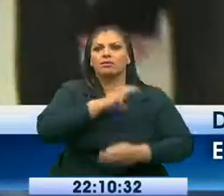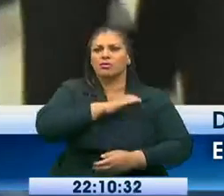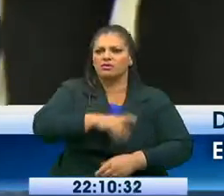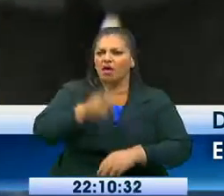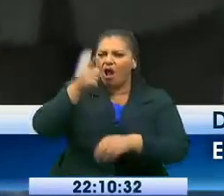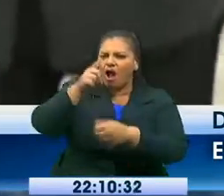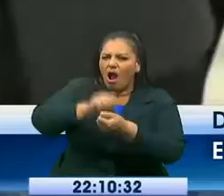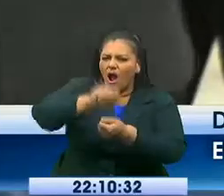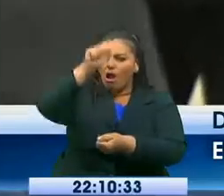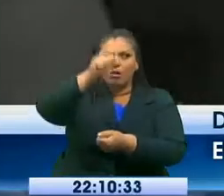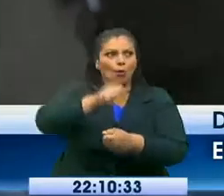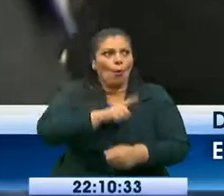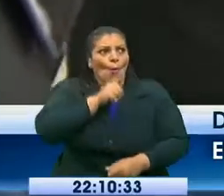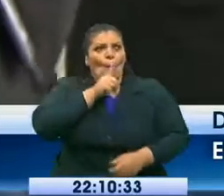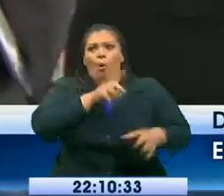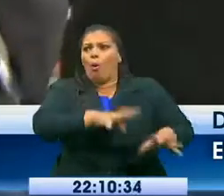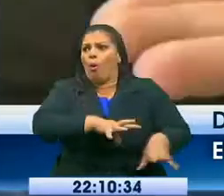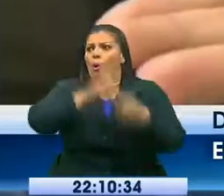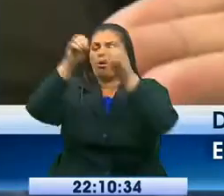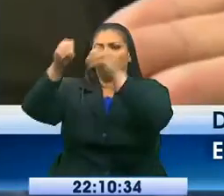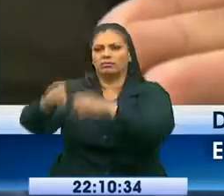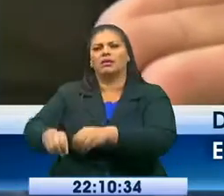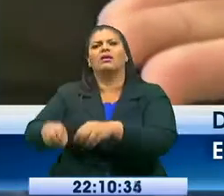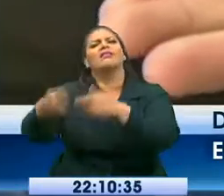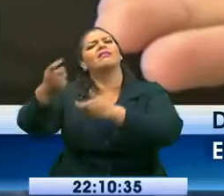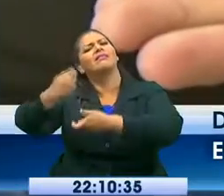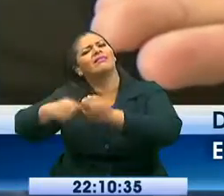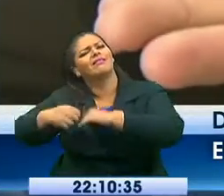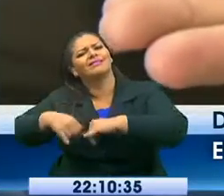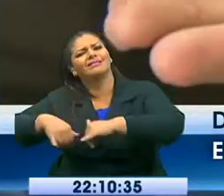La gente no puede hacer nada porque usted sabe que es algo delicado. Parece